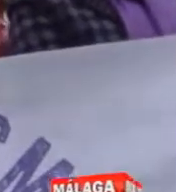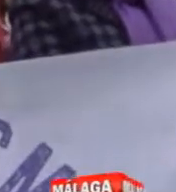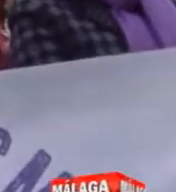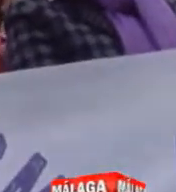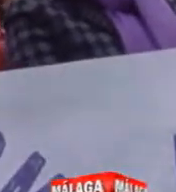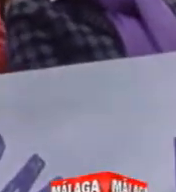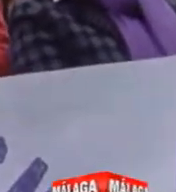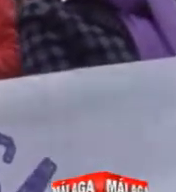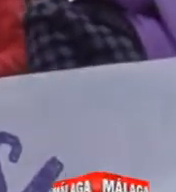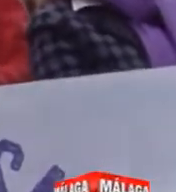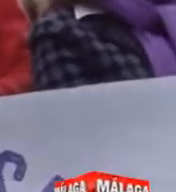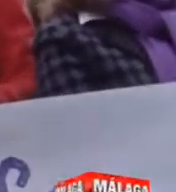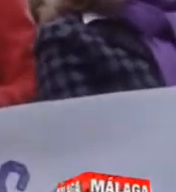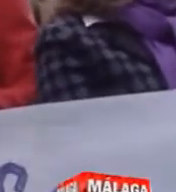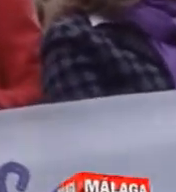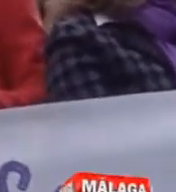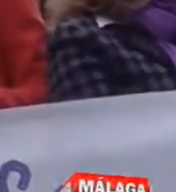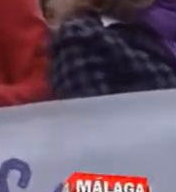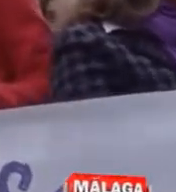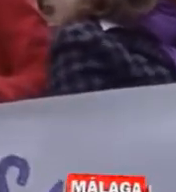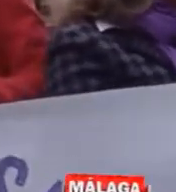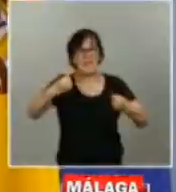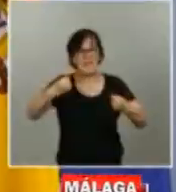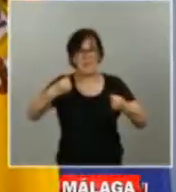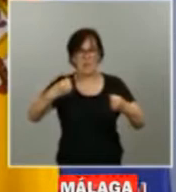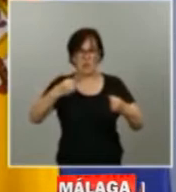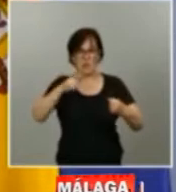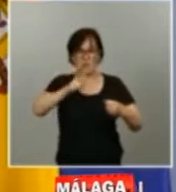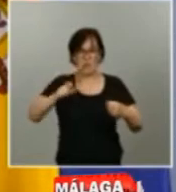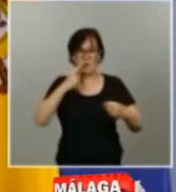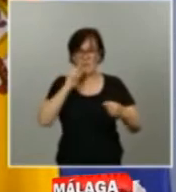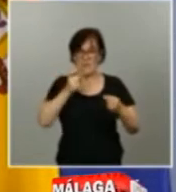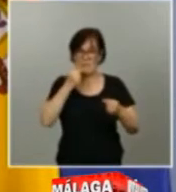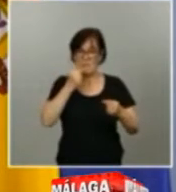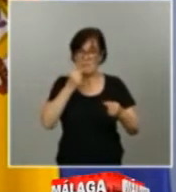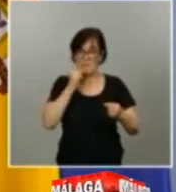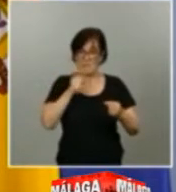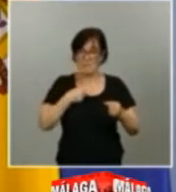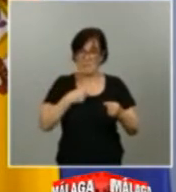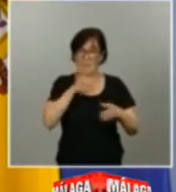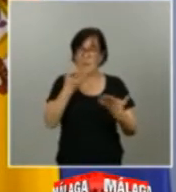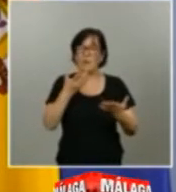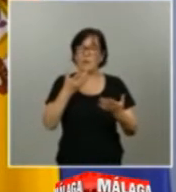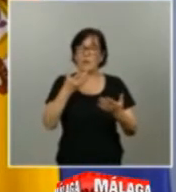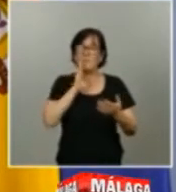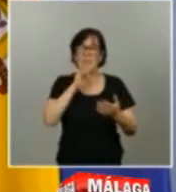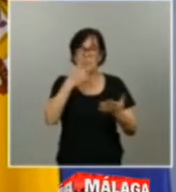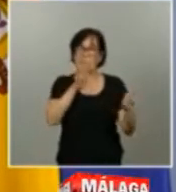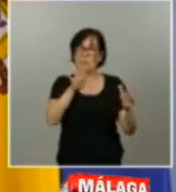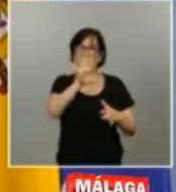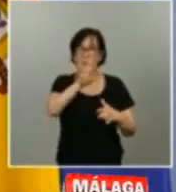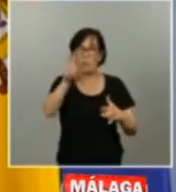La juez del caso del 8M en Madrid, Carmen Rodríguez Medel, ha rechazado imputar al presidente del Centro de Coordinación de